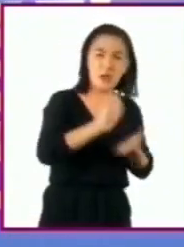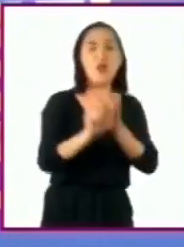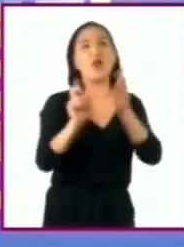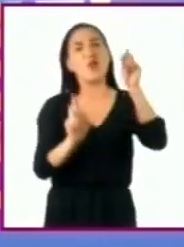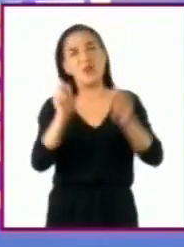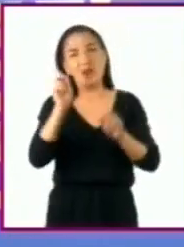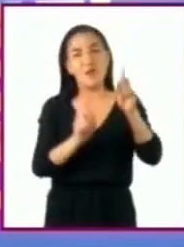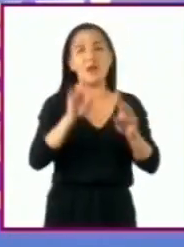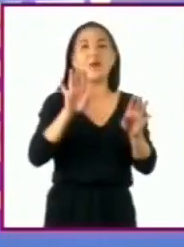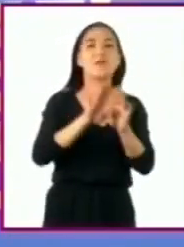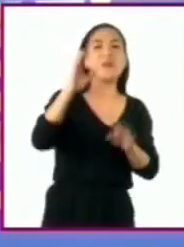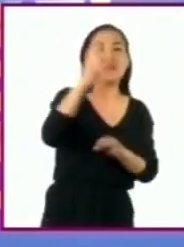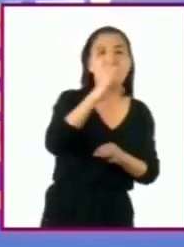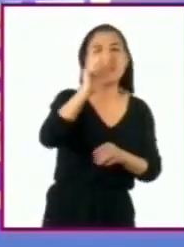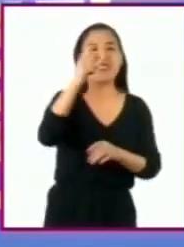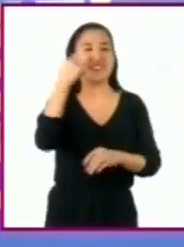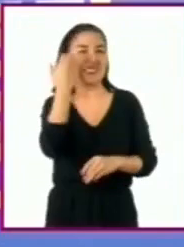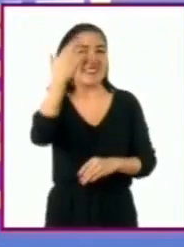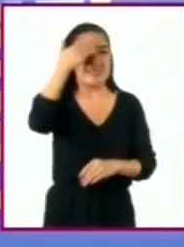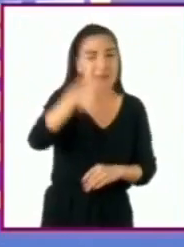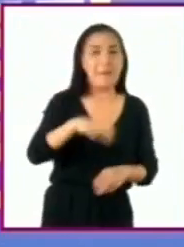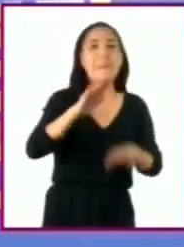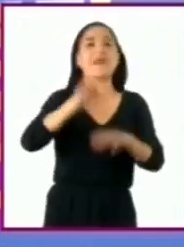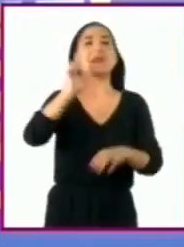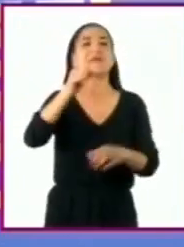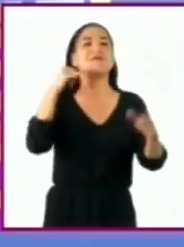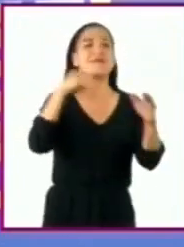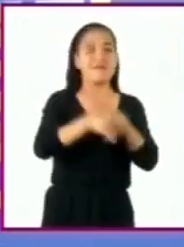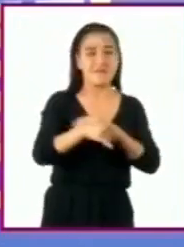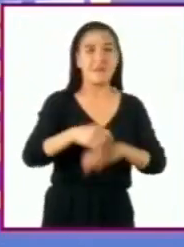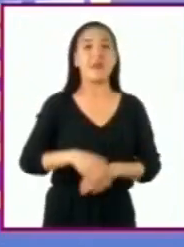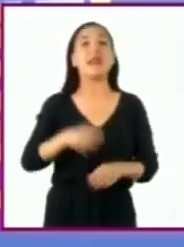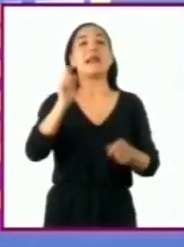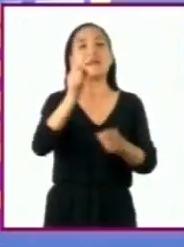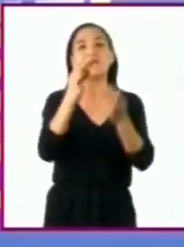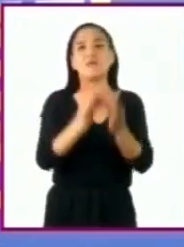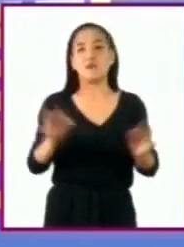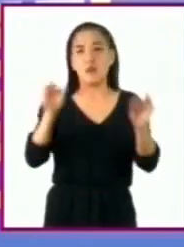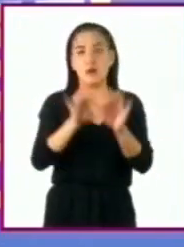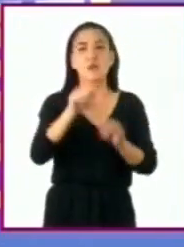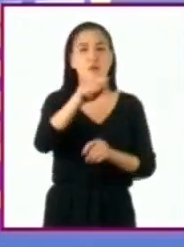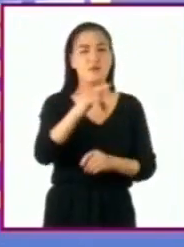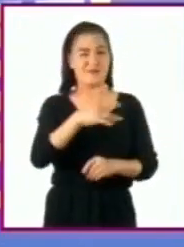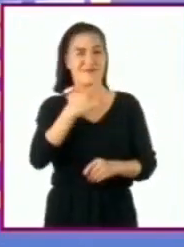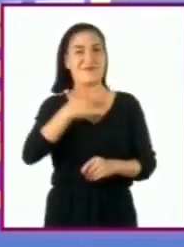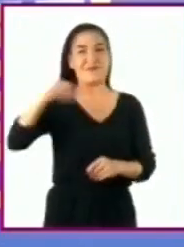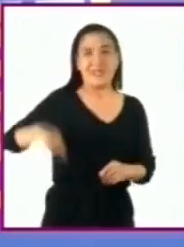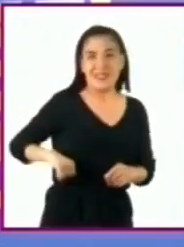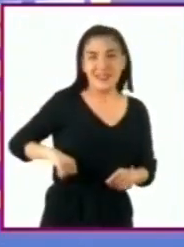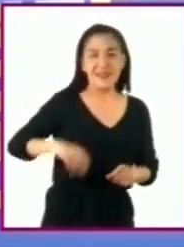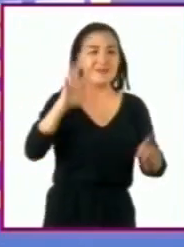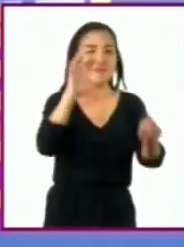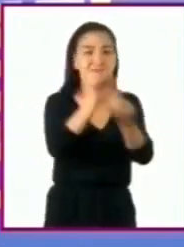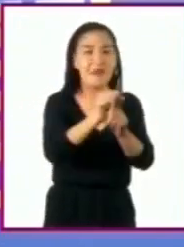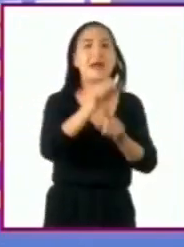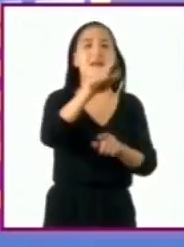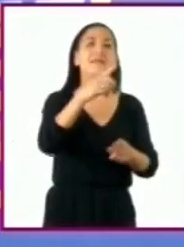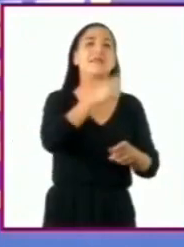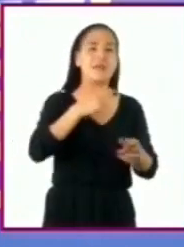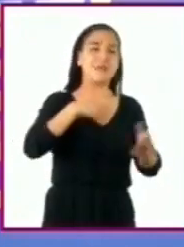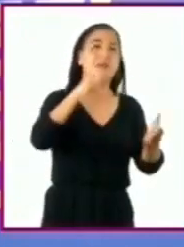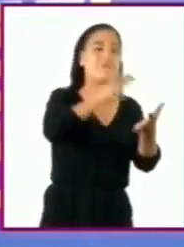inquietudes, dificultades o incluso de las ideas clave, importantes o que les hayan interesado y que surjan al resolver